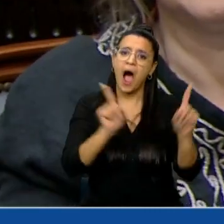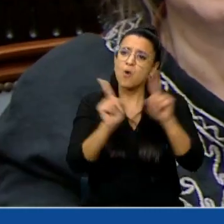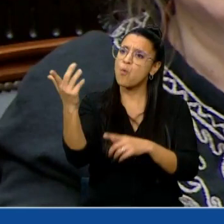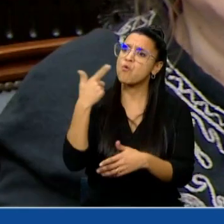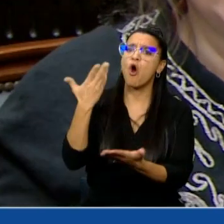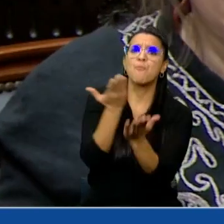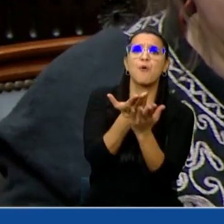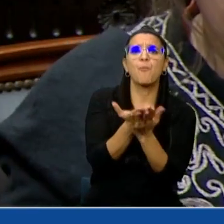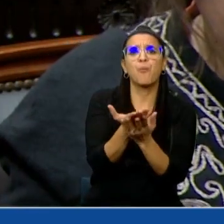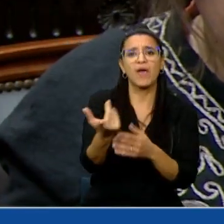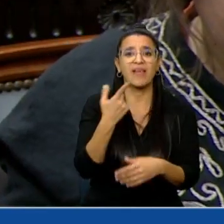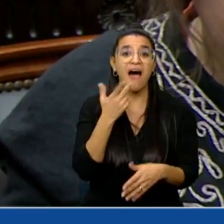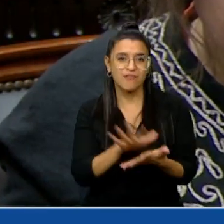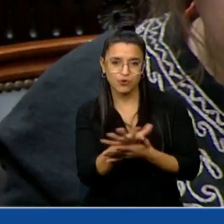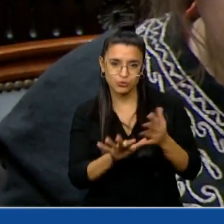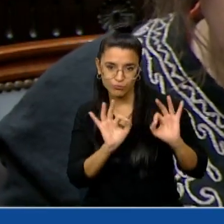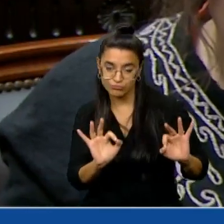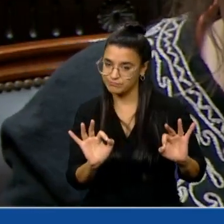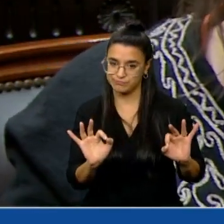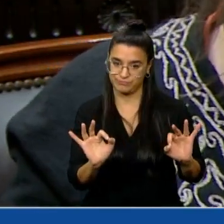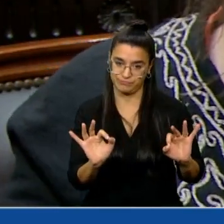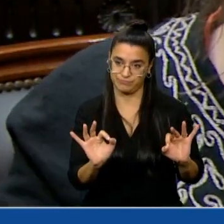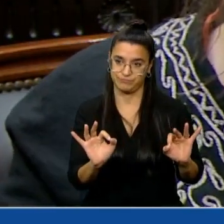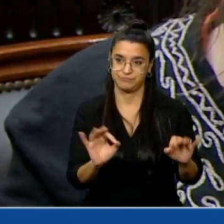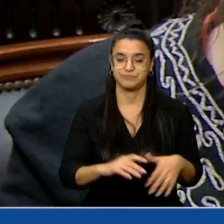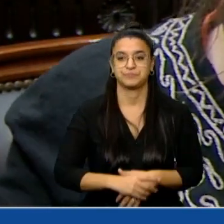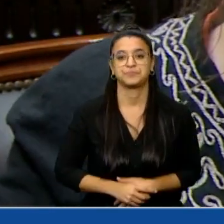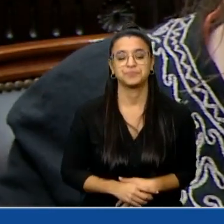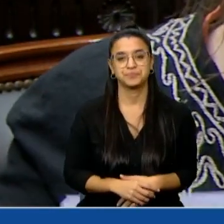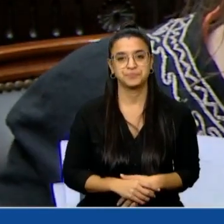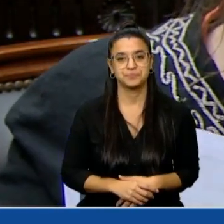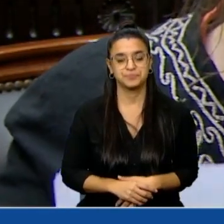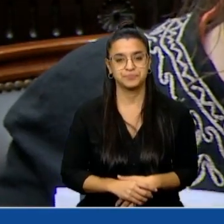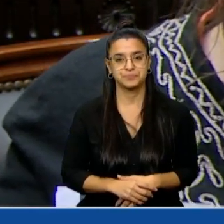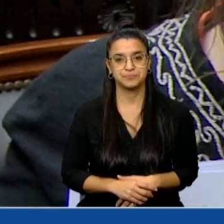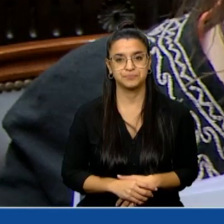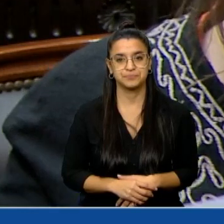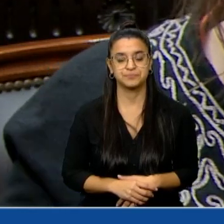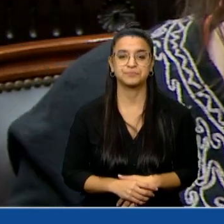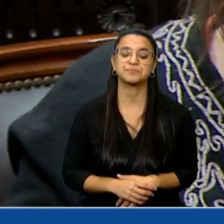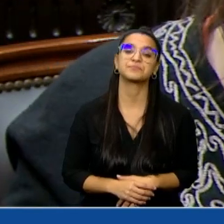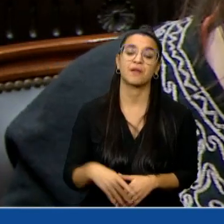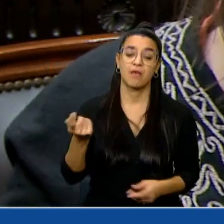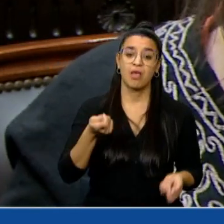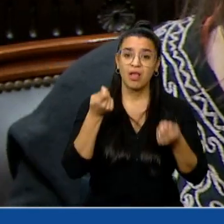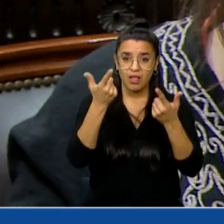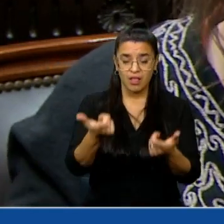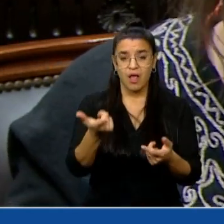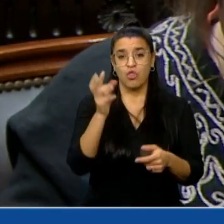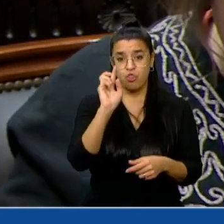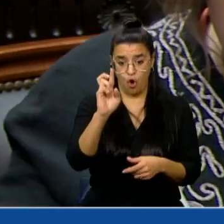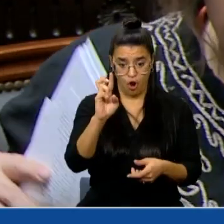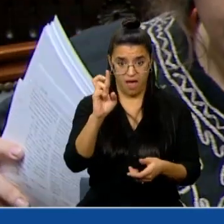proponer como solución, es que fueron otorgadas en